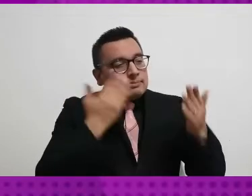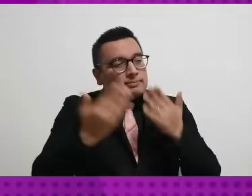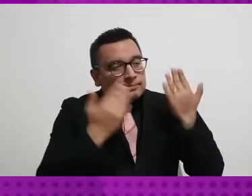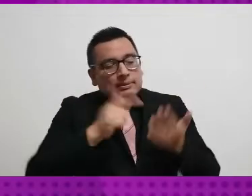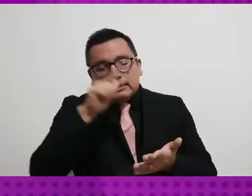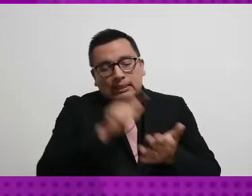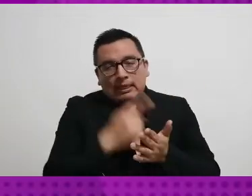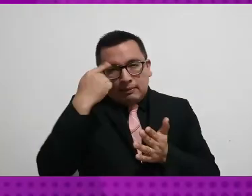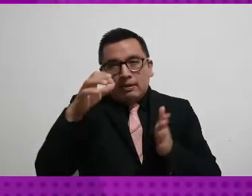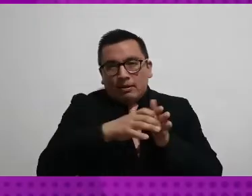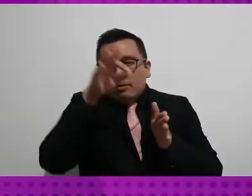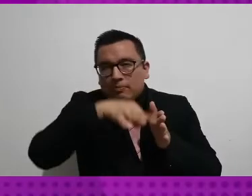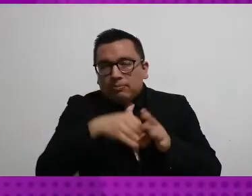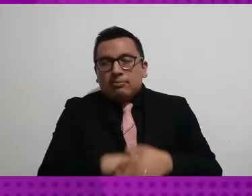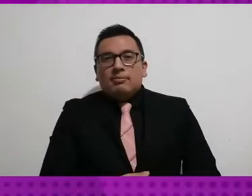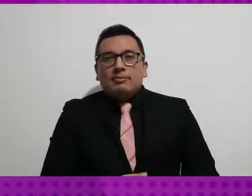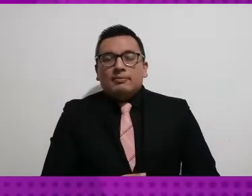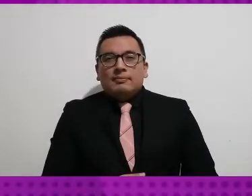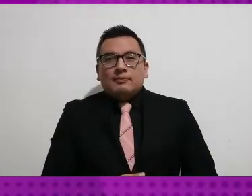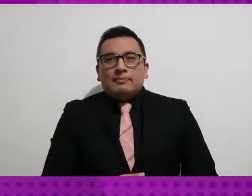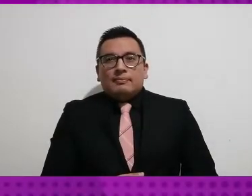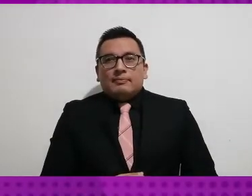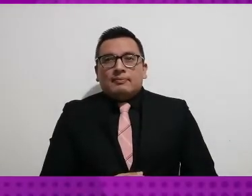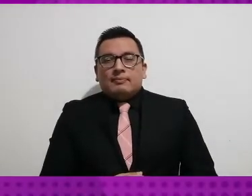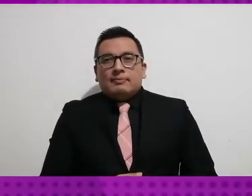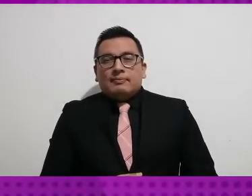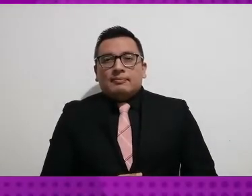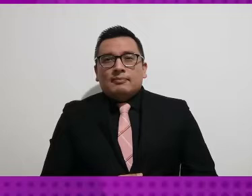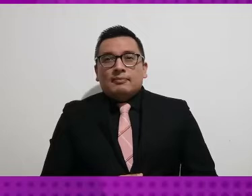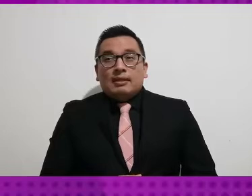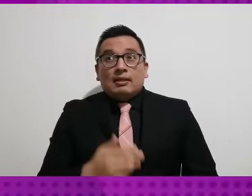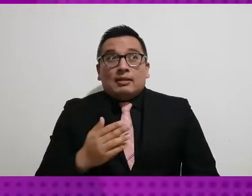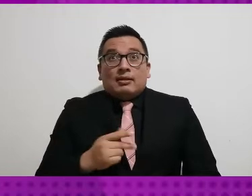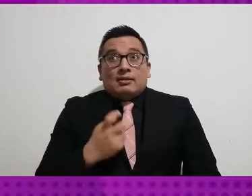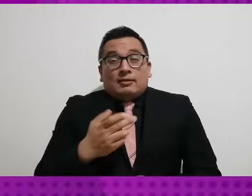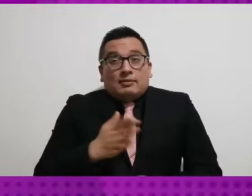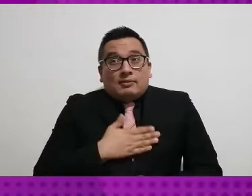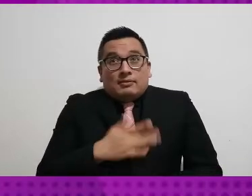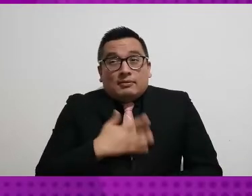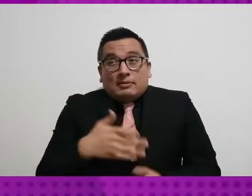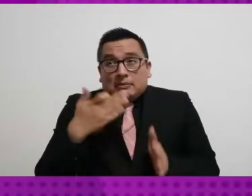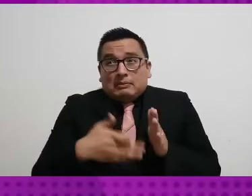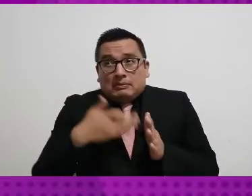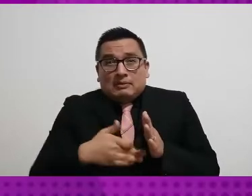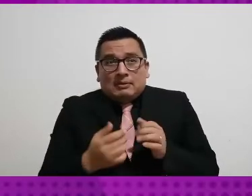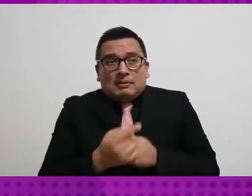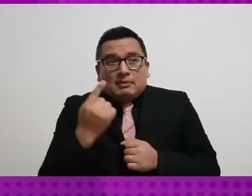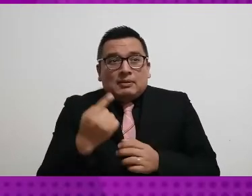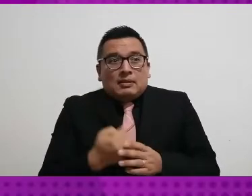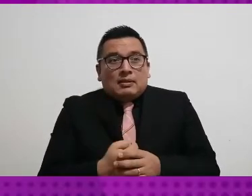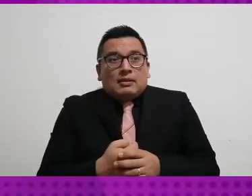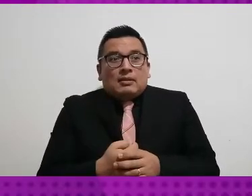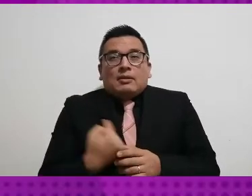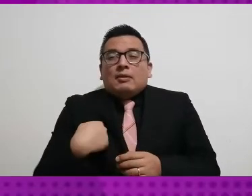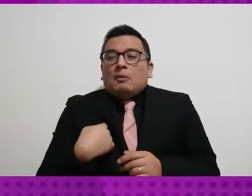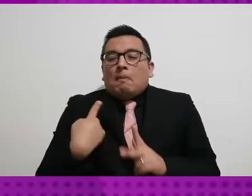repasando y repasando las leyes electorales. Yo creo que de las cosas que me faltó ahí En su momento fue de